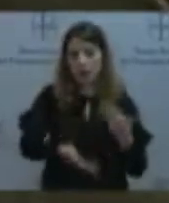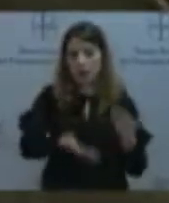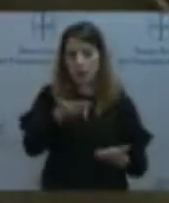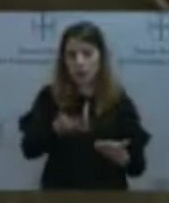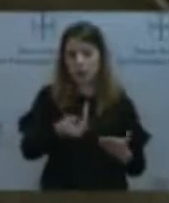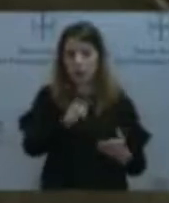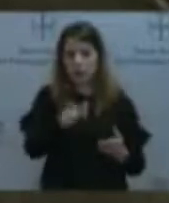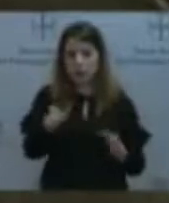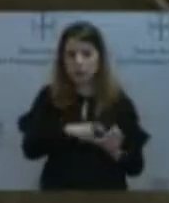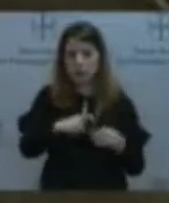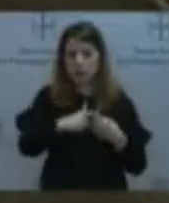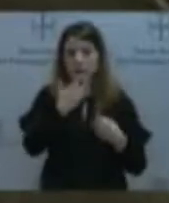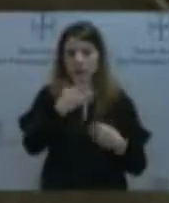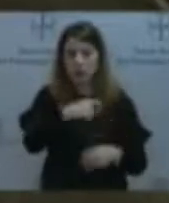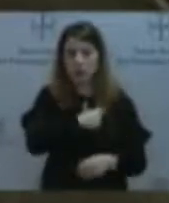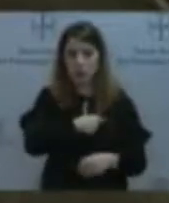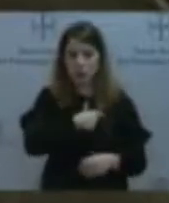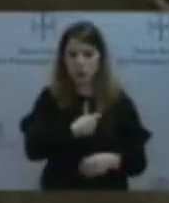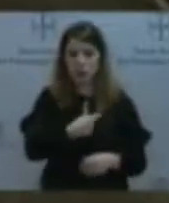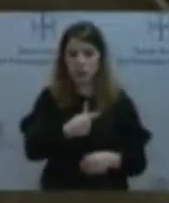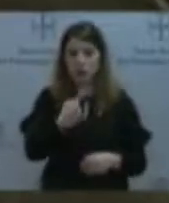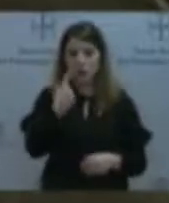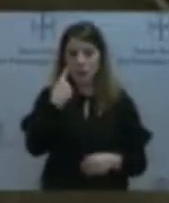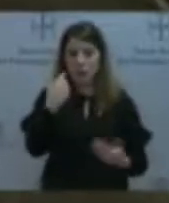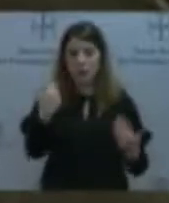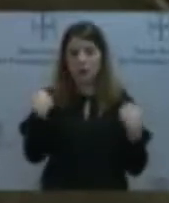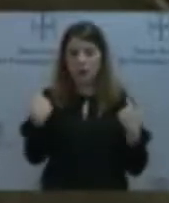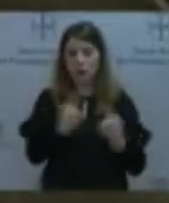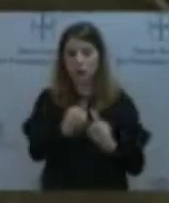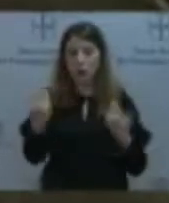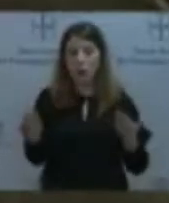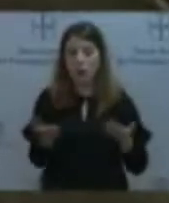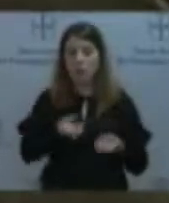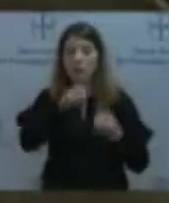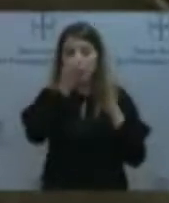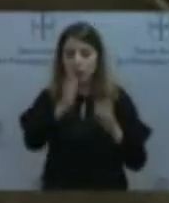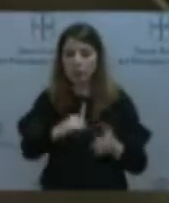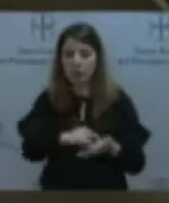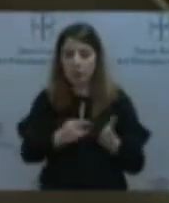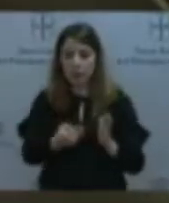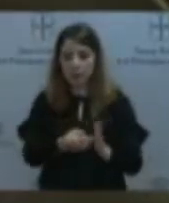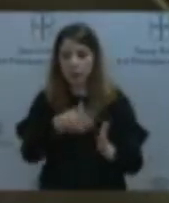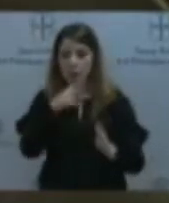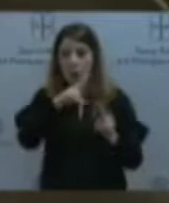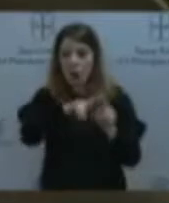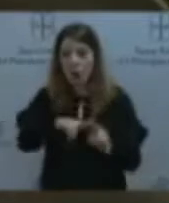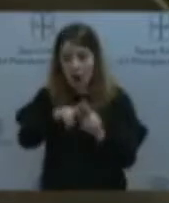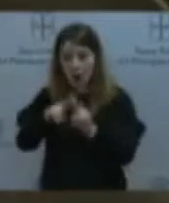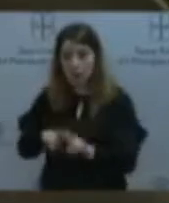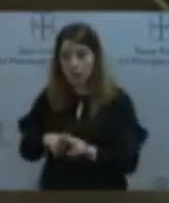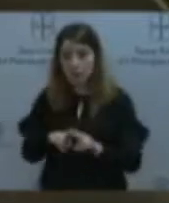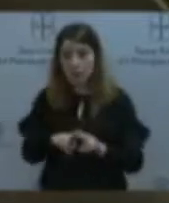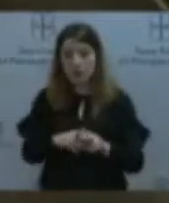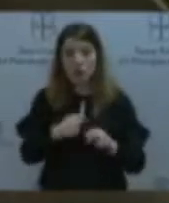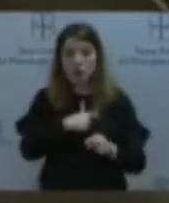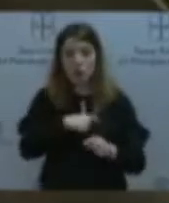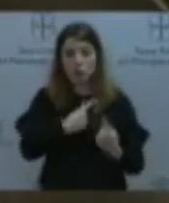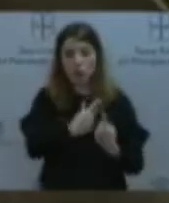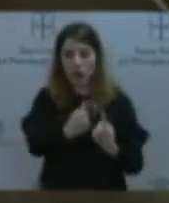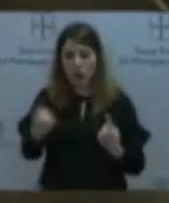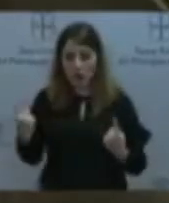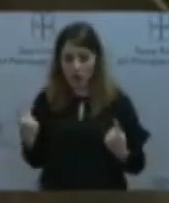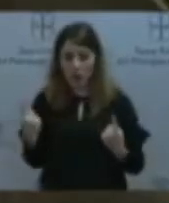ostentaban, y los informes técnicos objeto de análisis en cada una de las comisiones. Se iniciaba entonces un largo